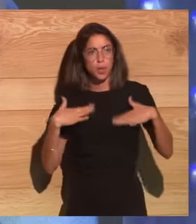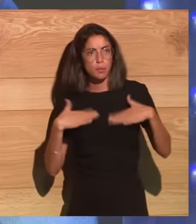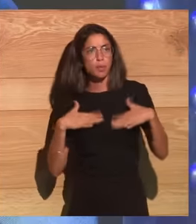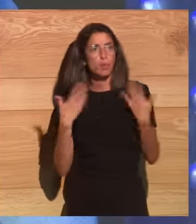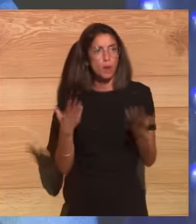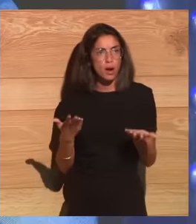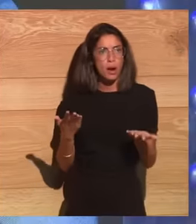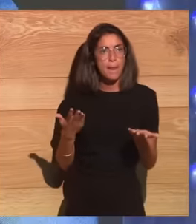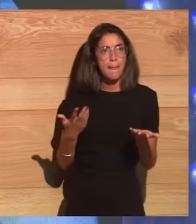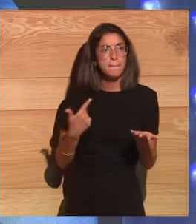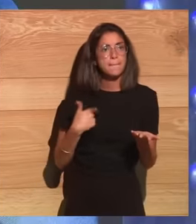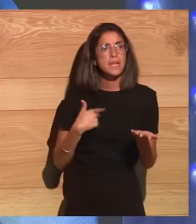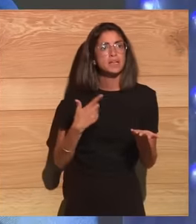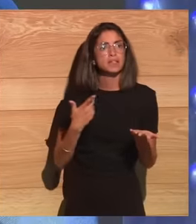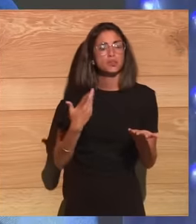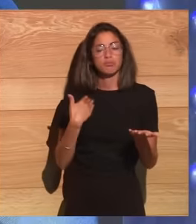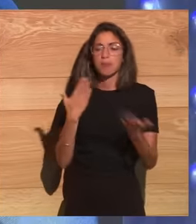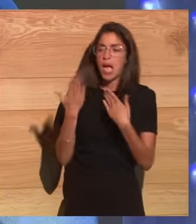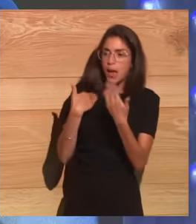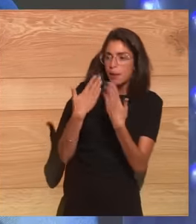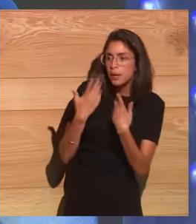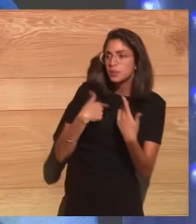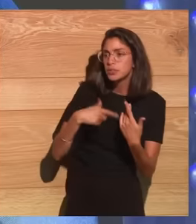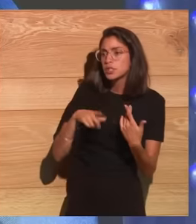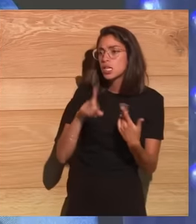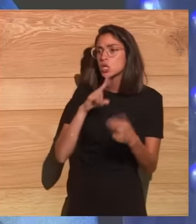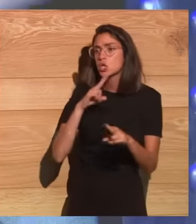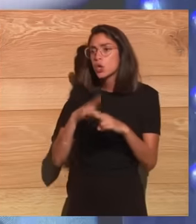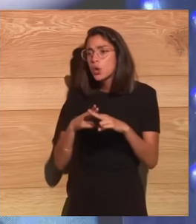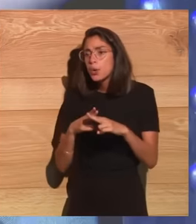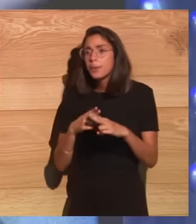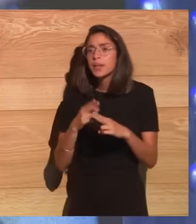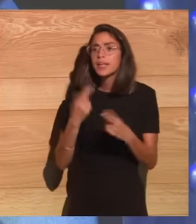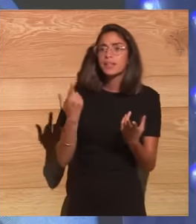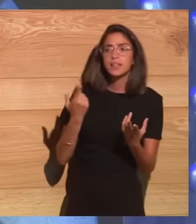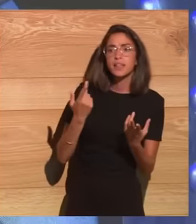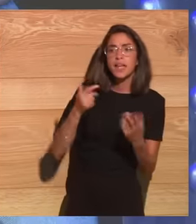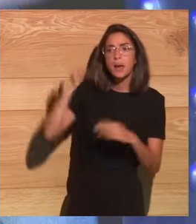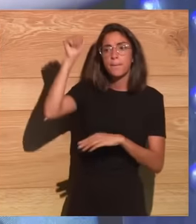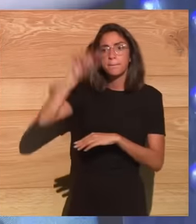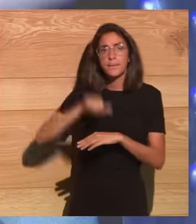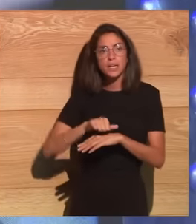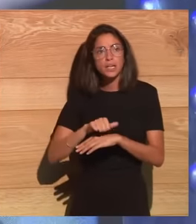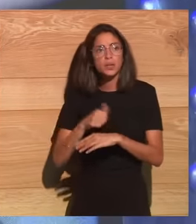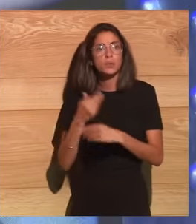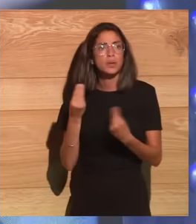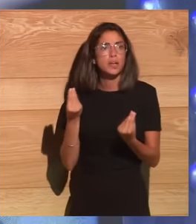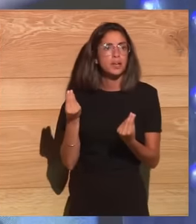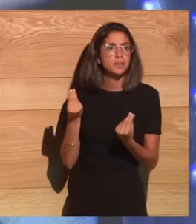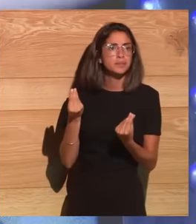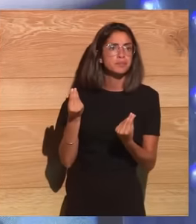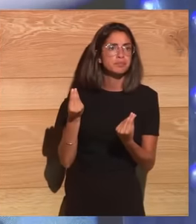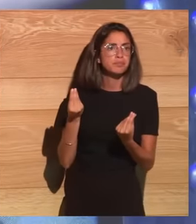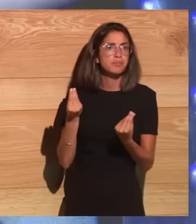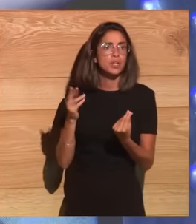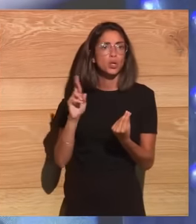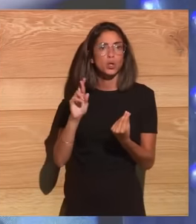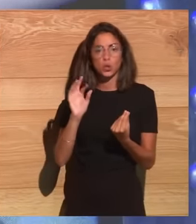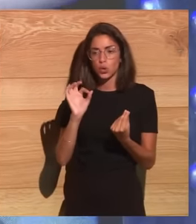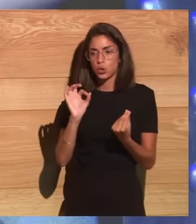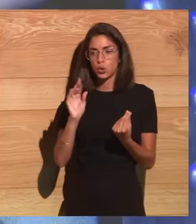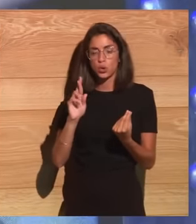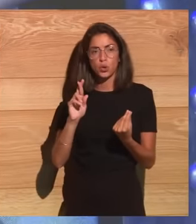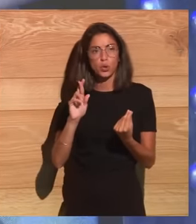con él y digo, bueno, sí, ¿cómo se llamaba la peli esa de Rod Steiger? Mira, lo vamos a hacer en directo. Esa peli de Rod